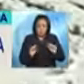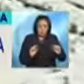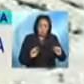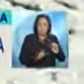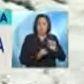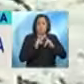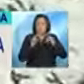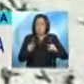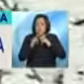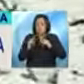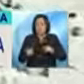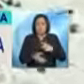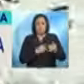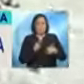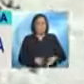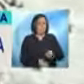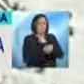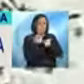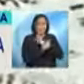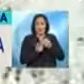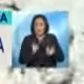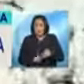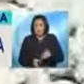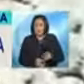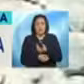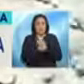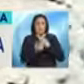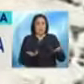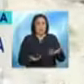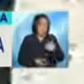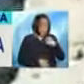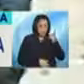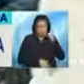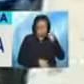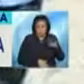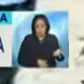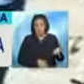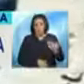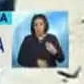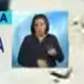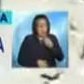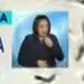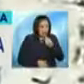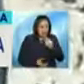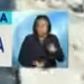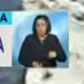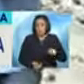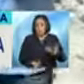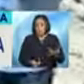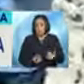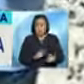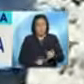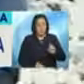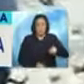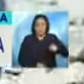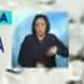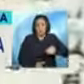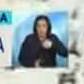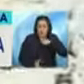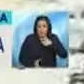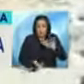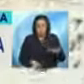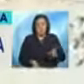las frazadas, están llegando colchas, pero lo que se necesita acá y lo que hemos escuchado, la verdad, son alimentos, agua. Eso es lo que se